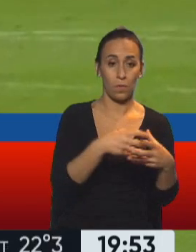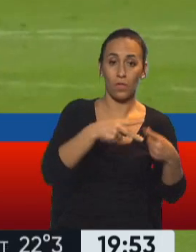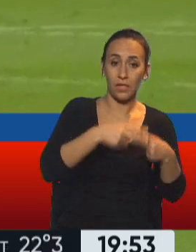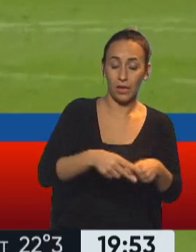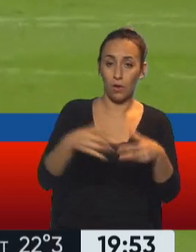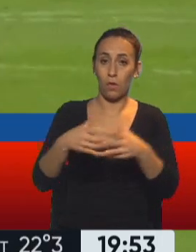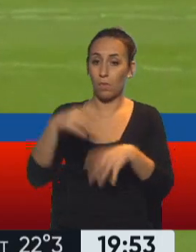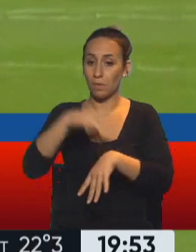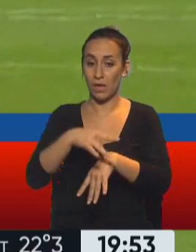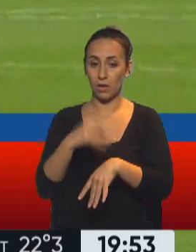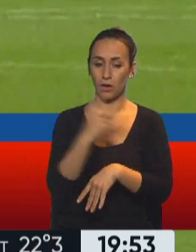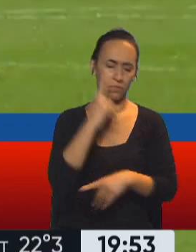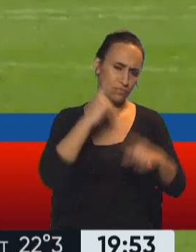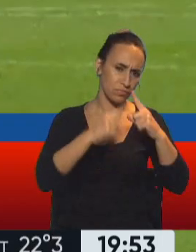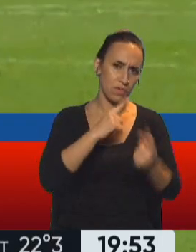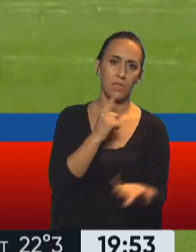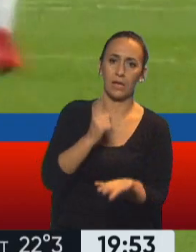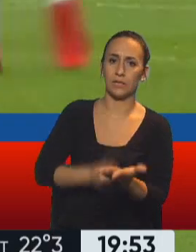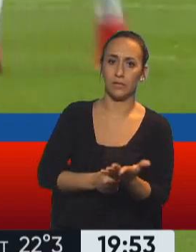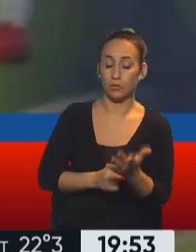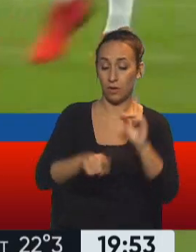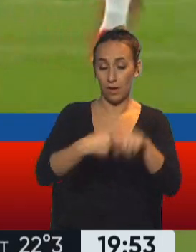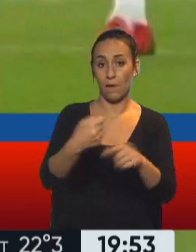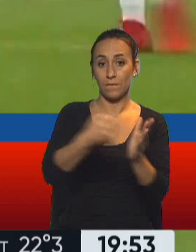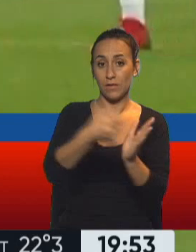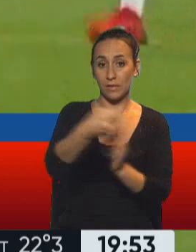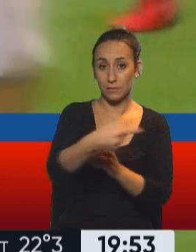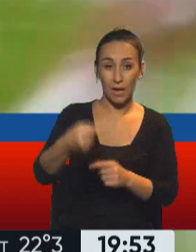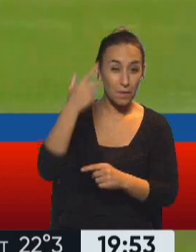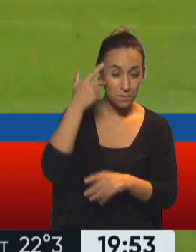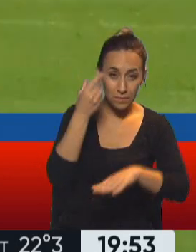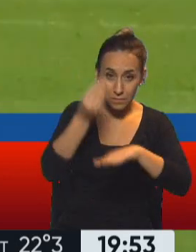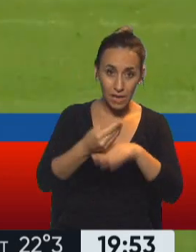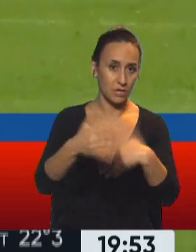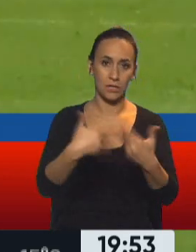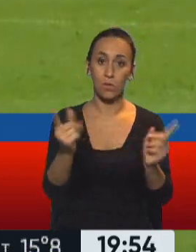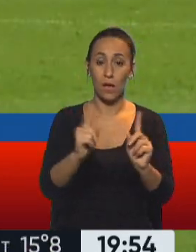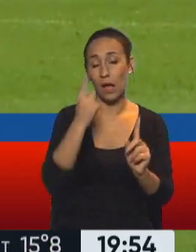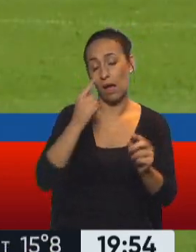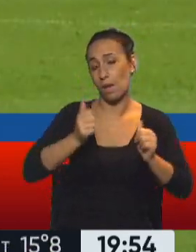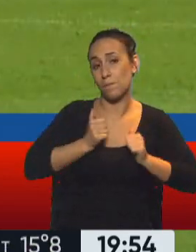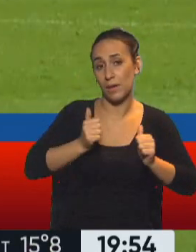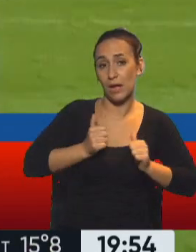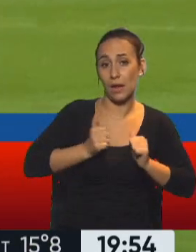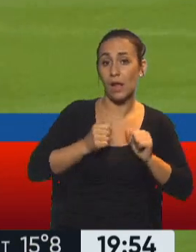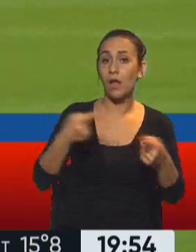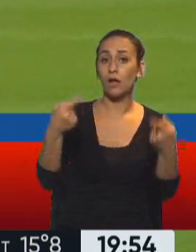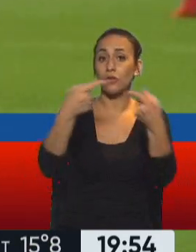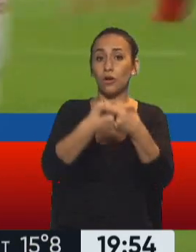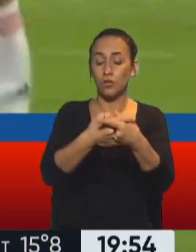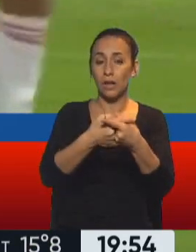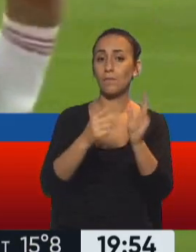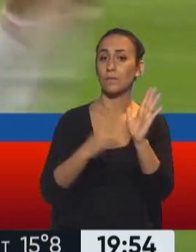y el médico, para que no juegue frente al Montpellier este fin de semana y esperar a ver qué es lo que va a ocurrir contra el Manchester City en la